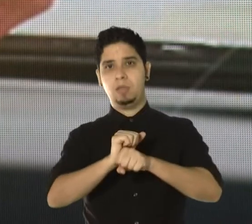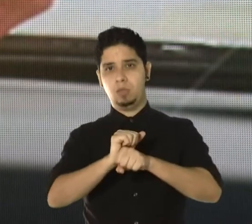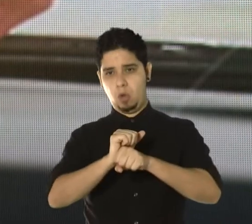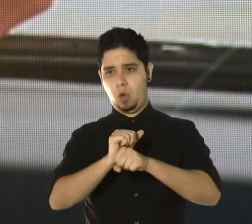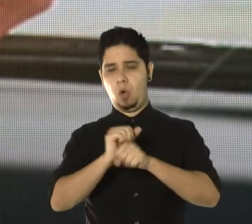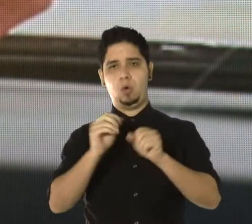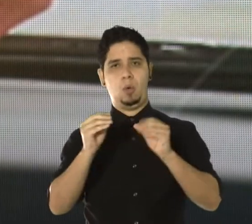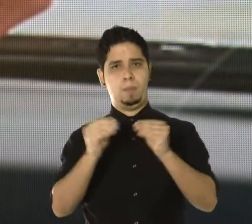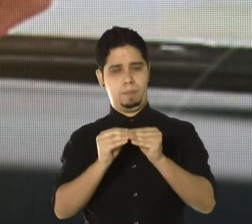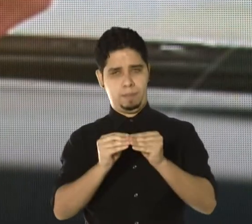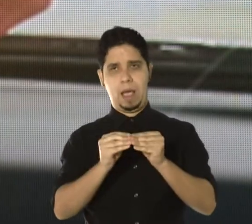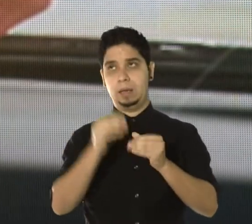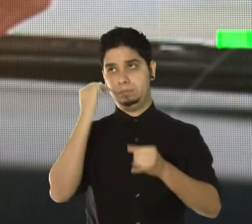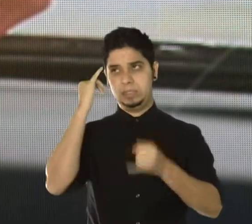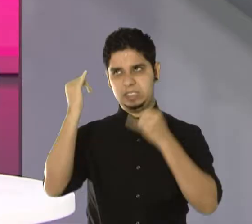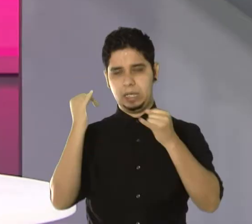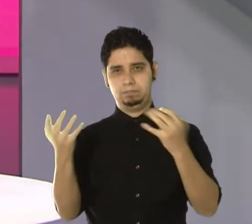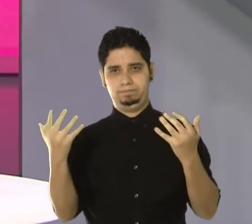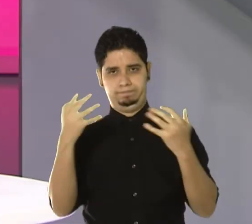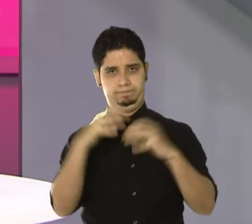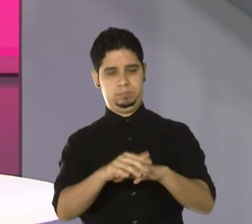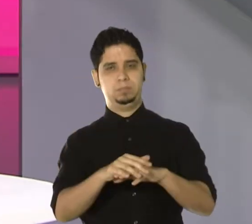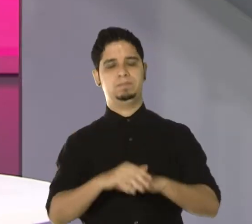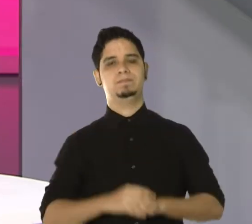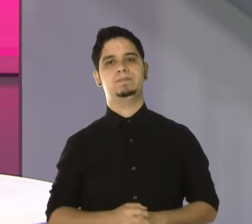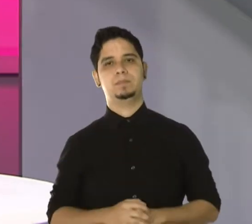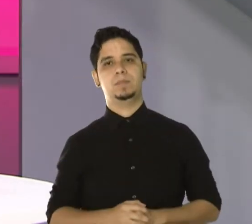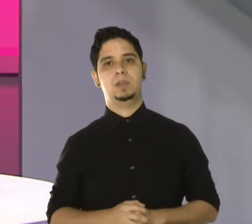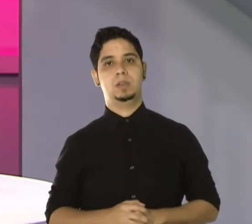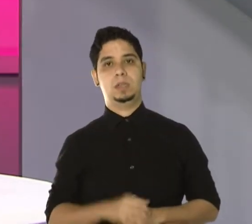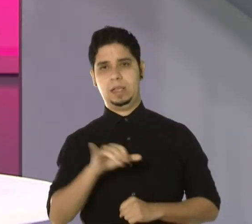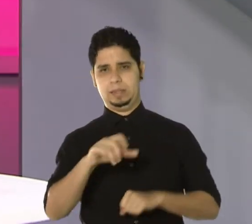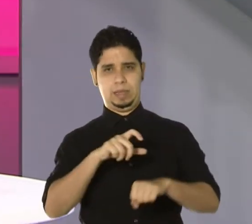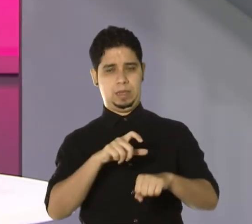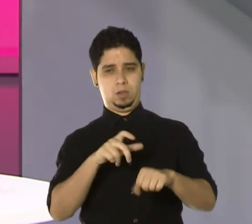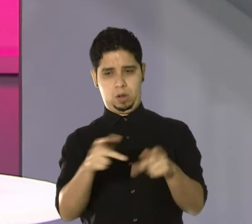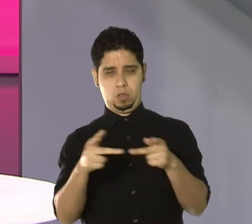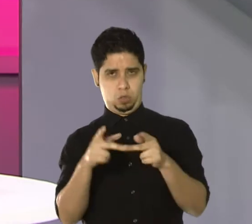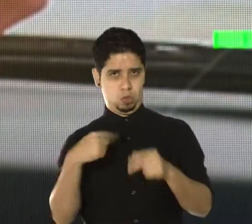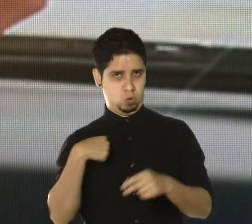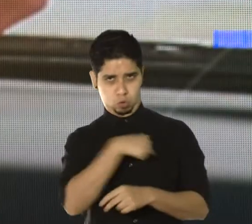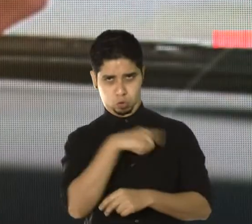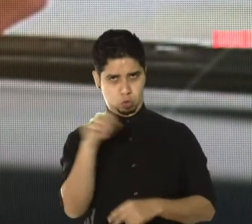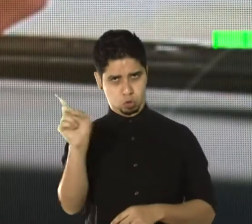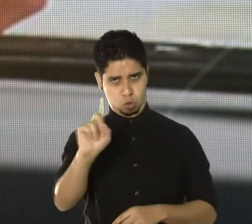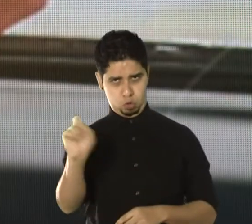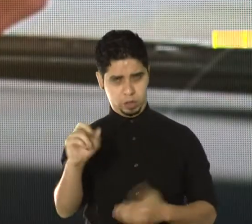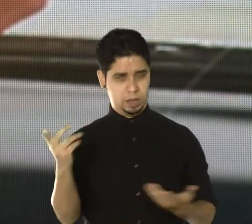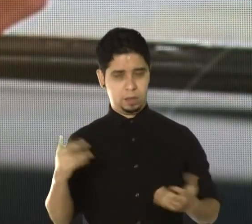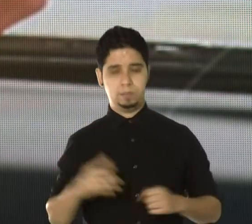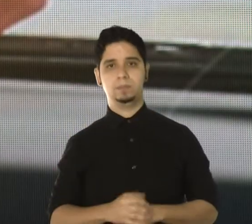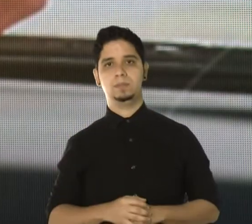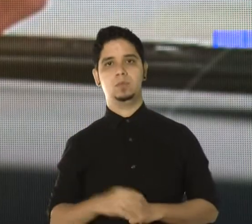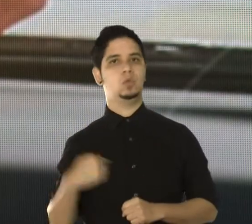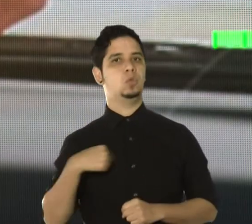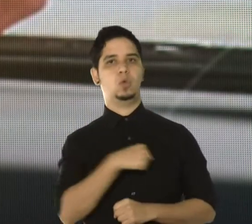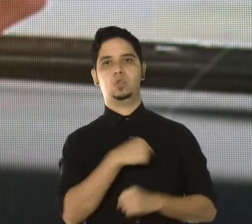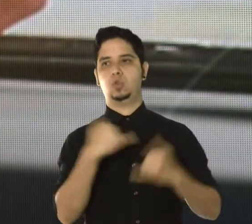diferentes iniciativas. Y en esa etapa, ¿en dónde estamos? Nosotros estamos en